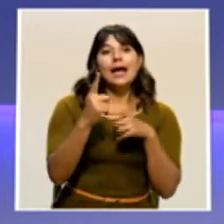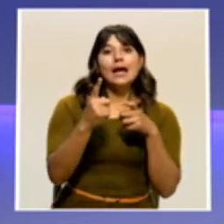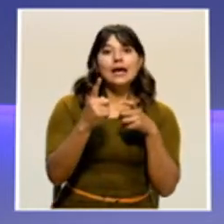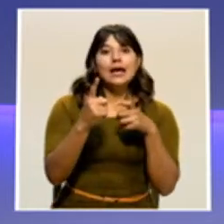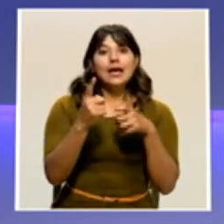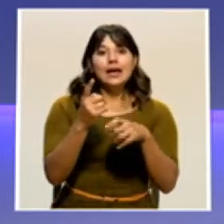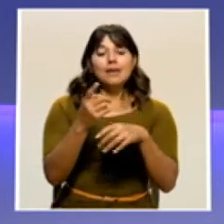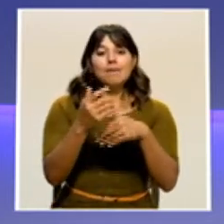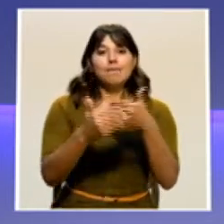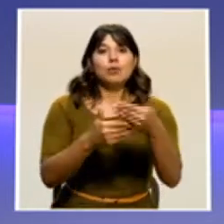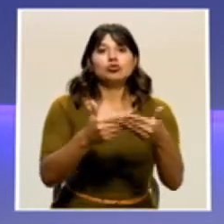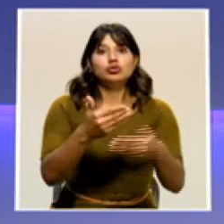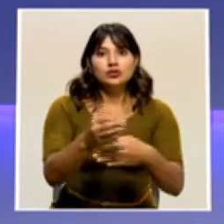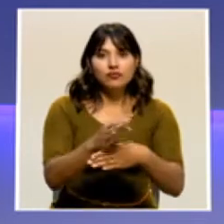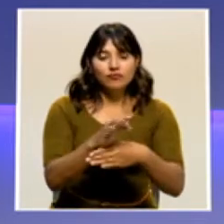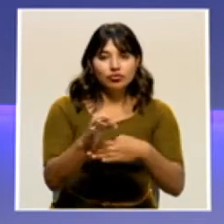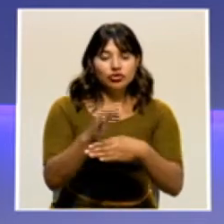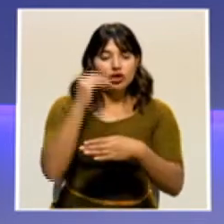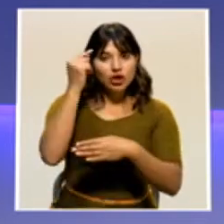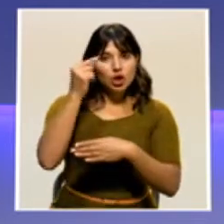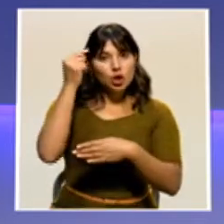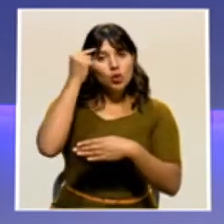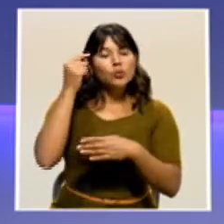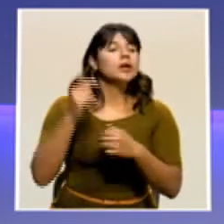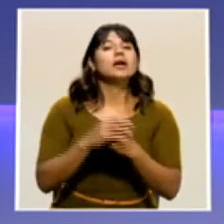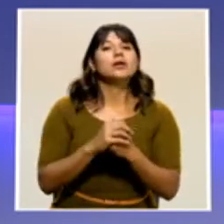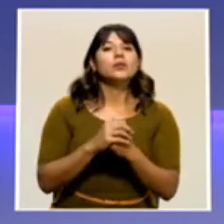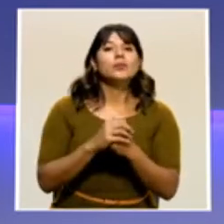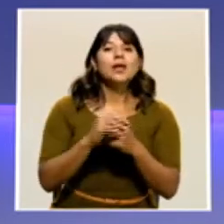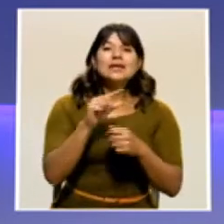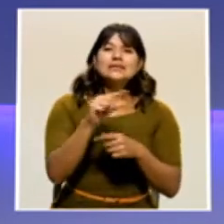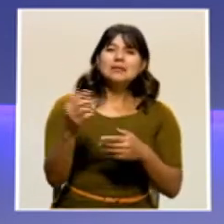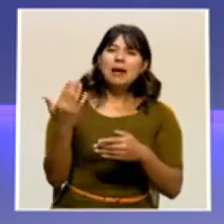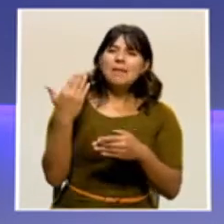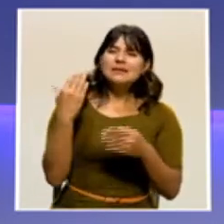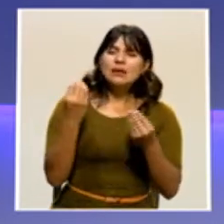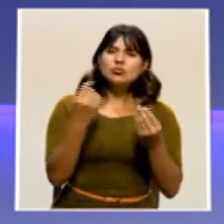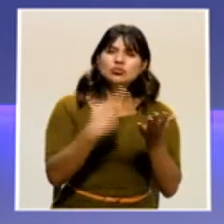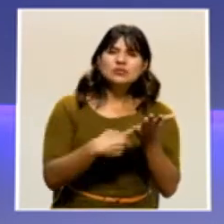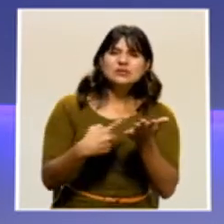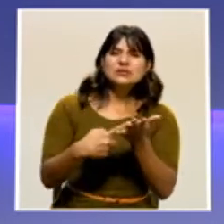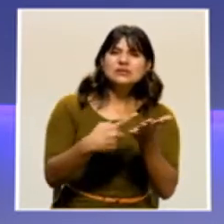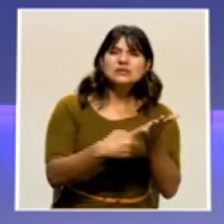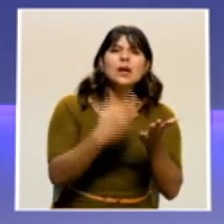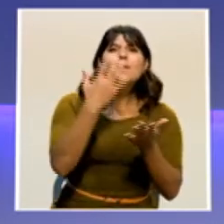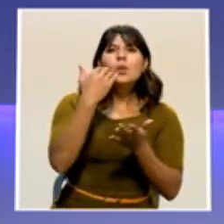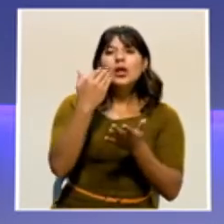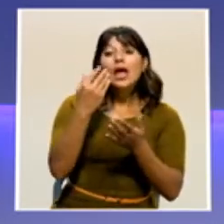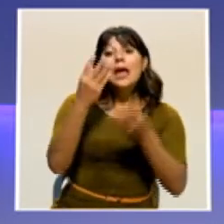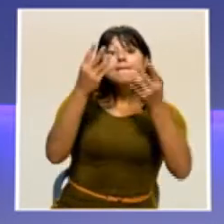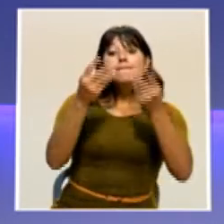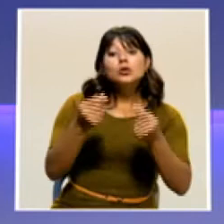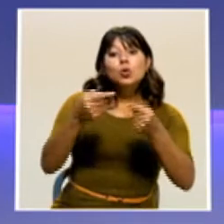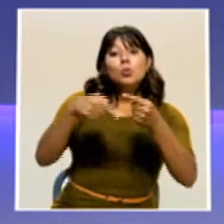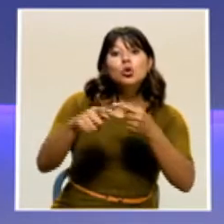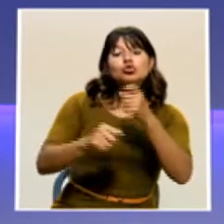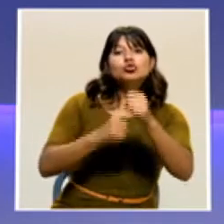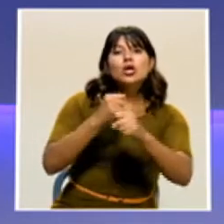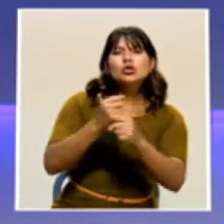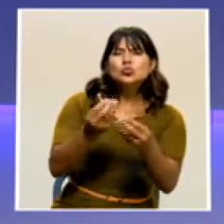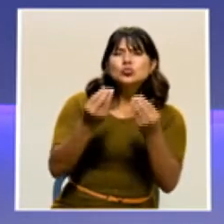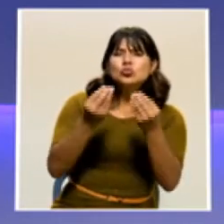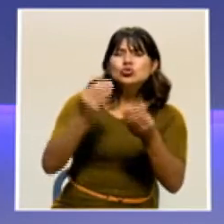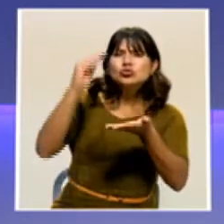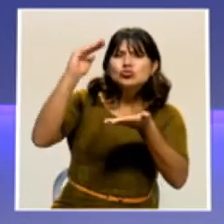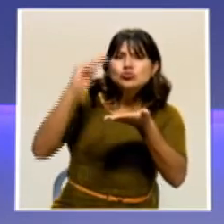estuvieron marcadas por el debate sobre los enormes recortes al presupuesto del año que viene y por los reclamos